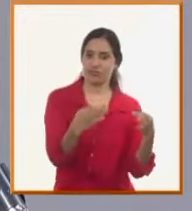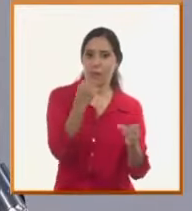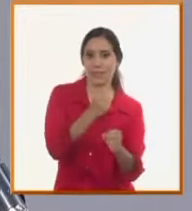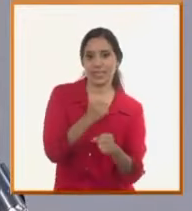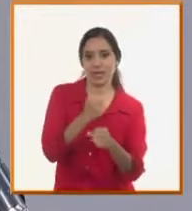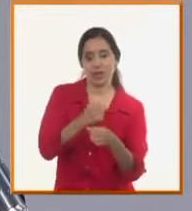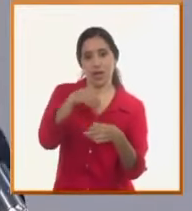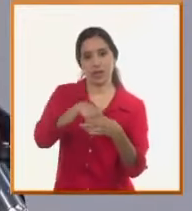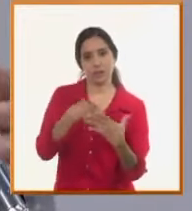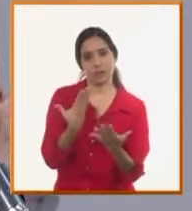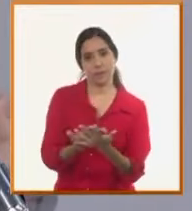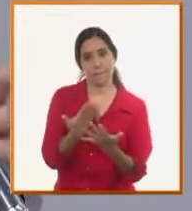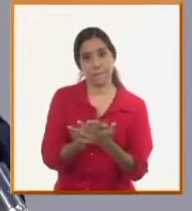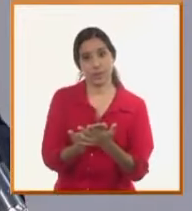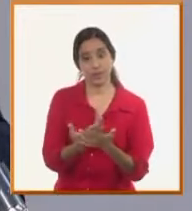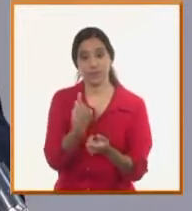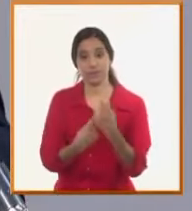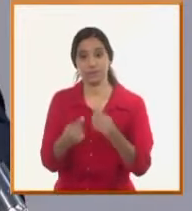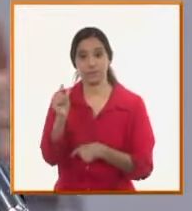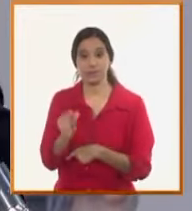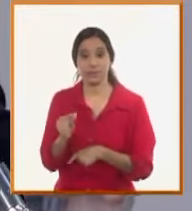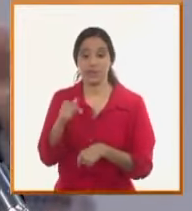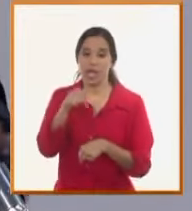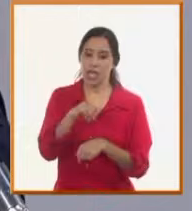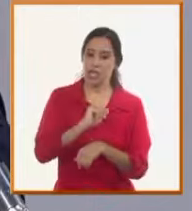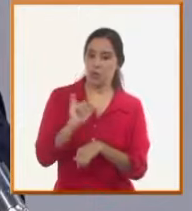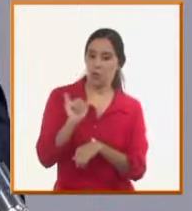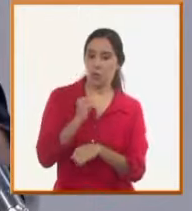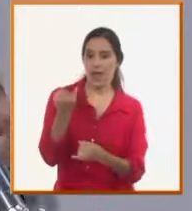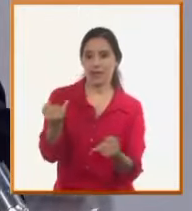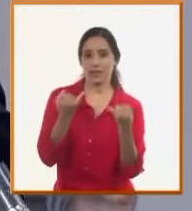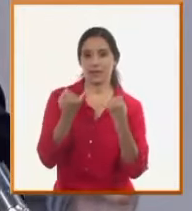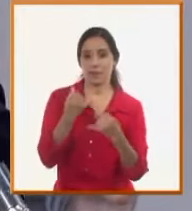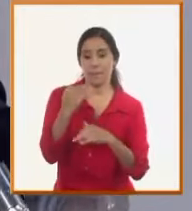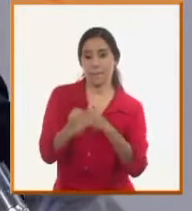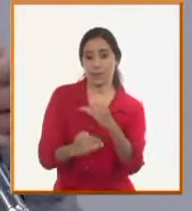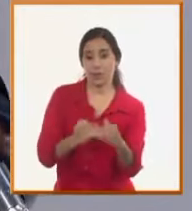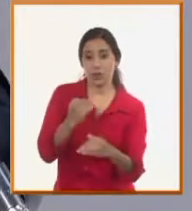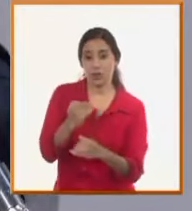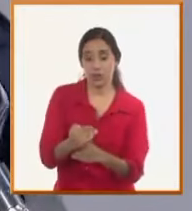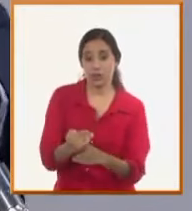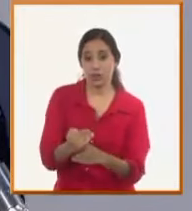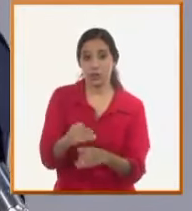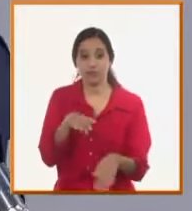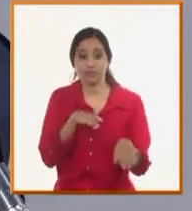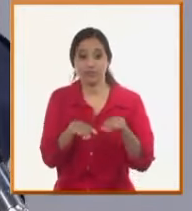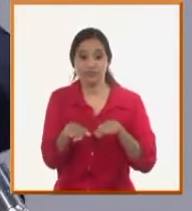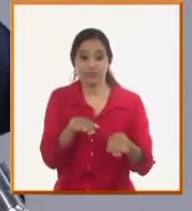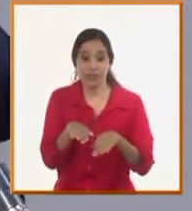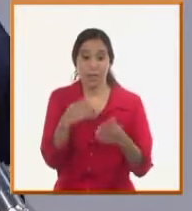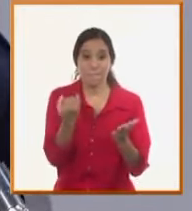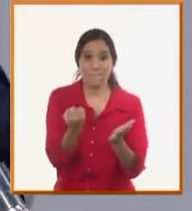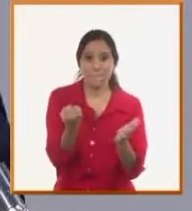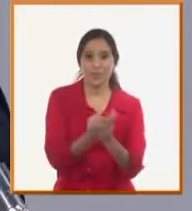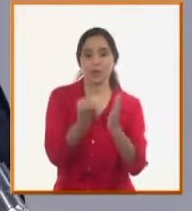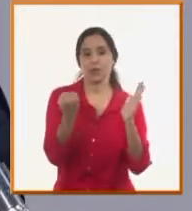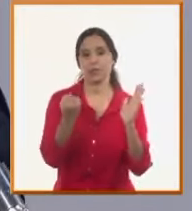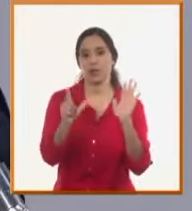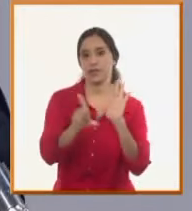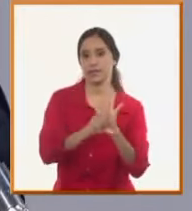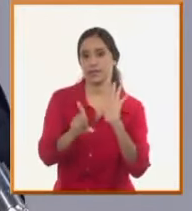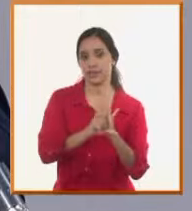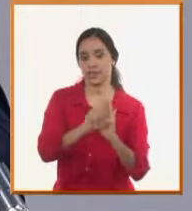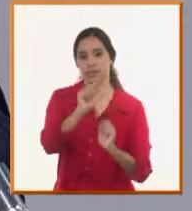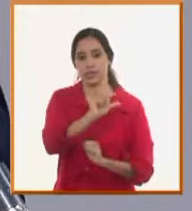Y además de ahí también se orienta porque en el proceso de formación, o sea, en el proceso de aprobación de esa licencia, que como bien decía